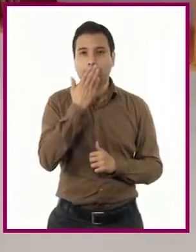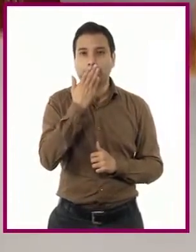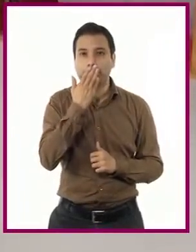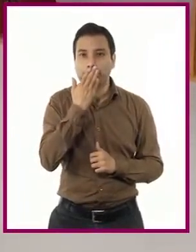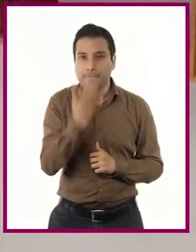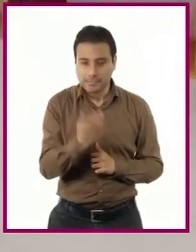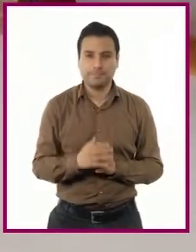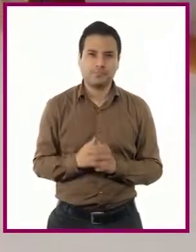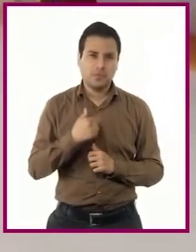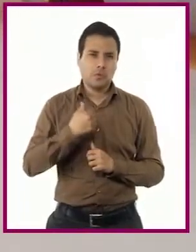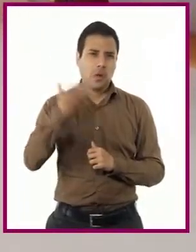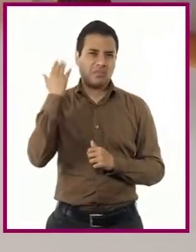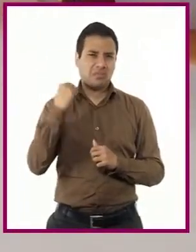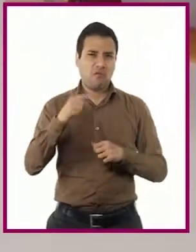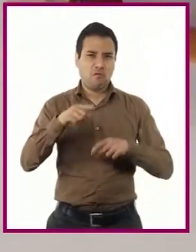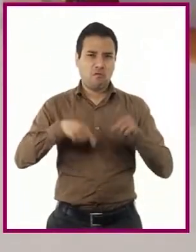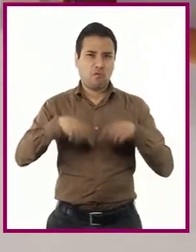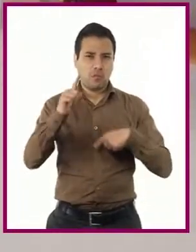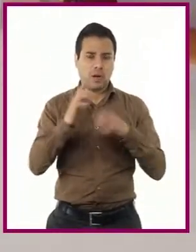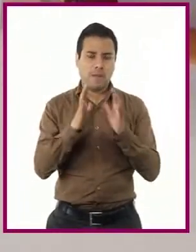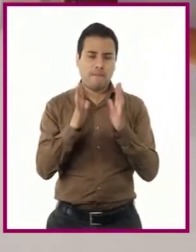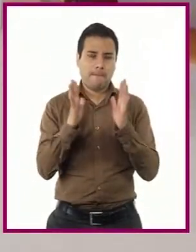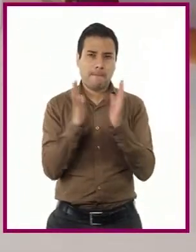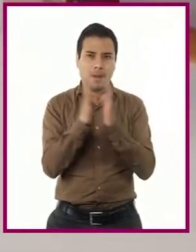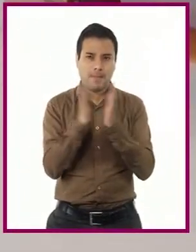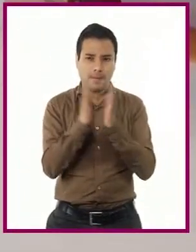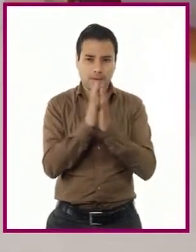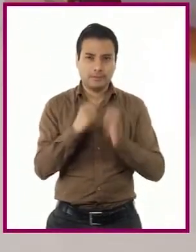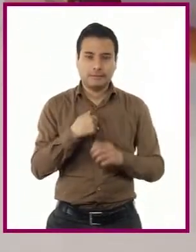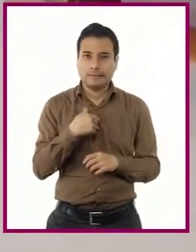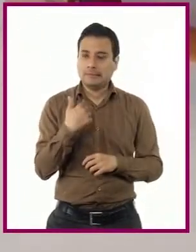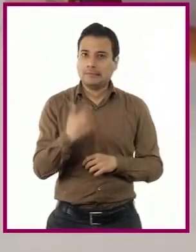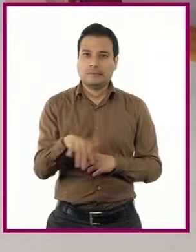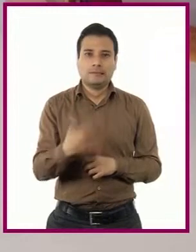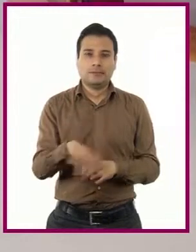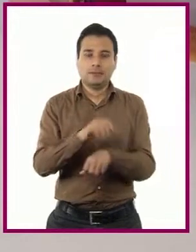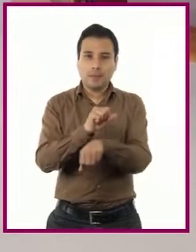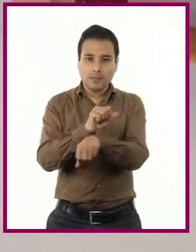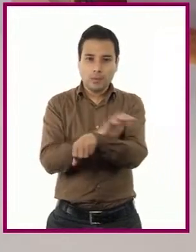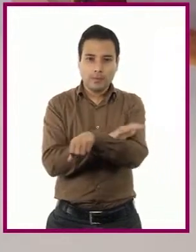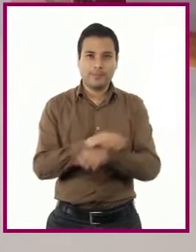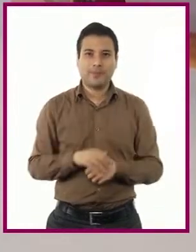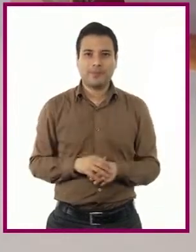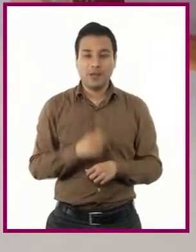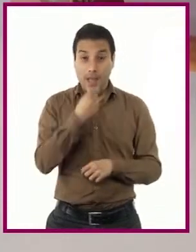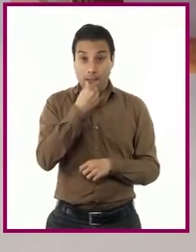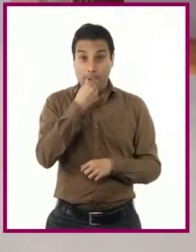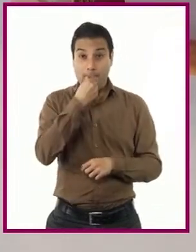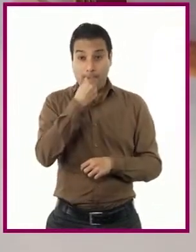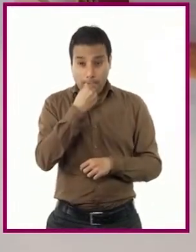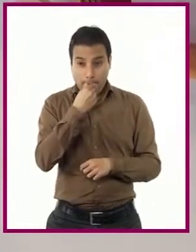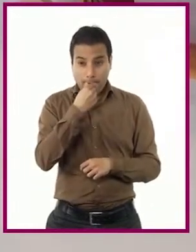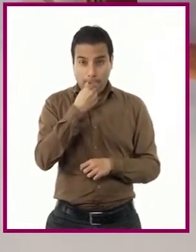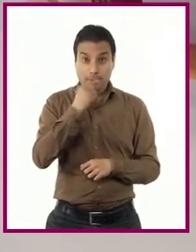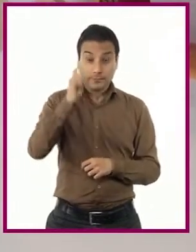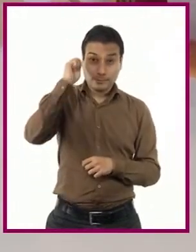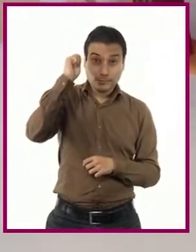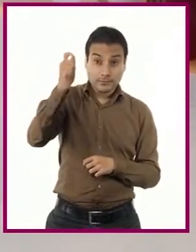en partidos de fútbol y son muy emocionantes. Pero a veces siento que el árbitro le marca una falta a mi equipo por